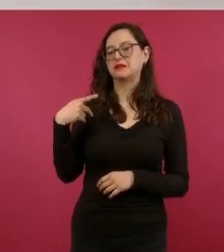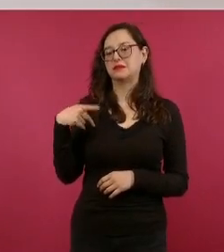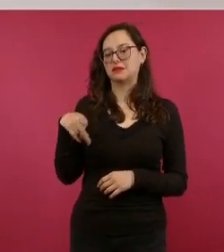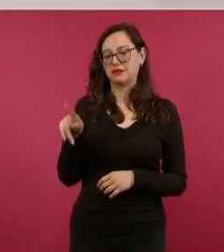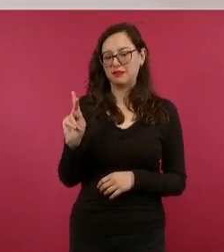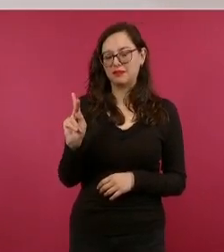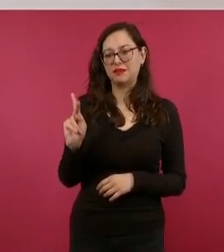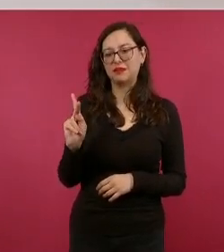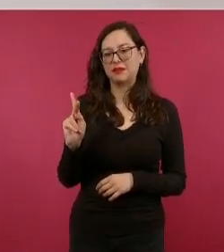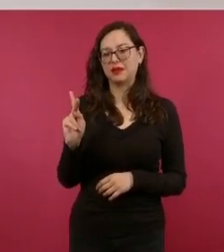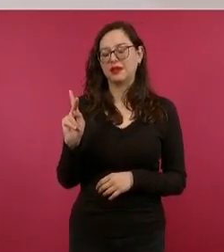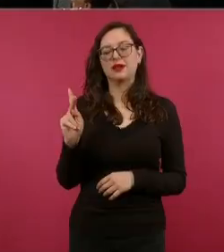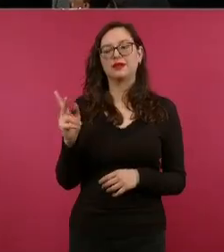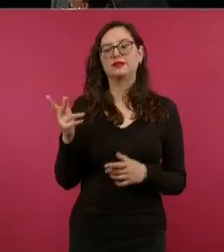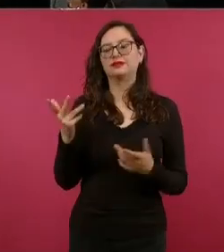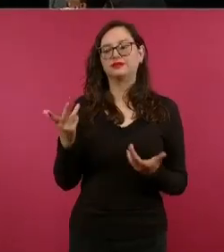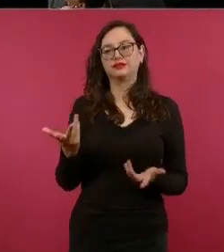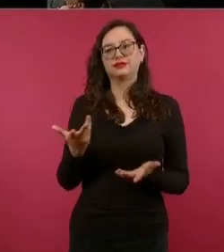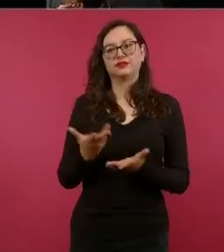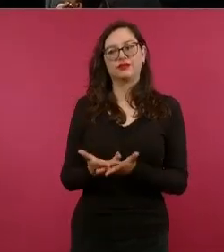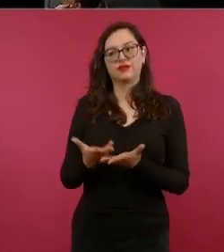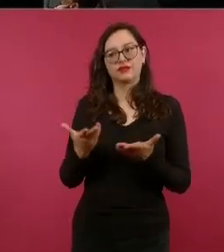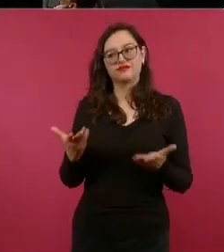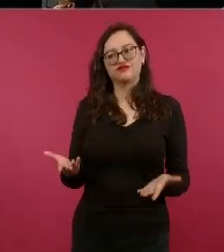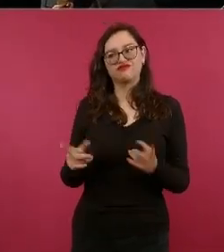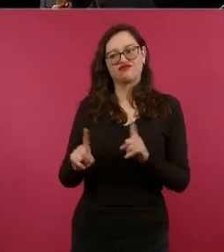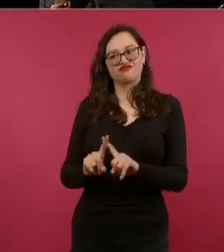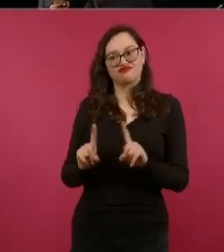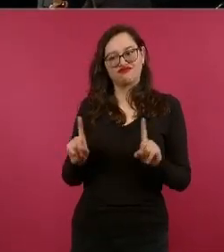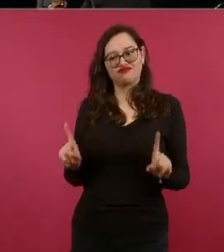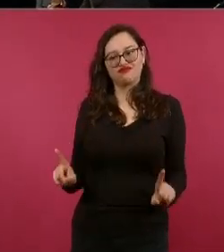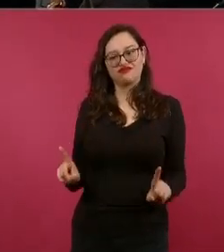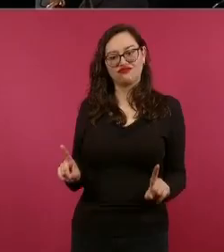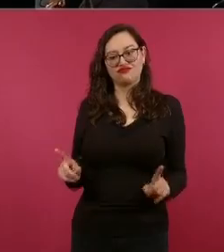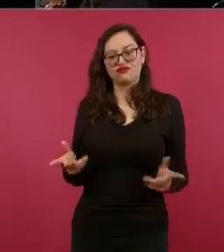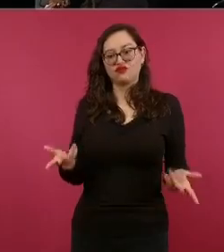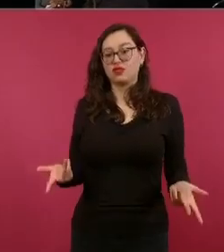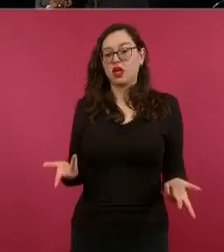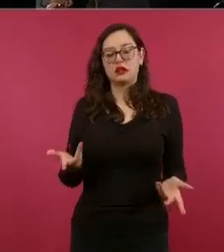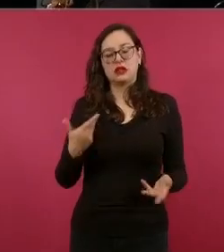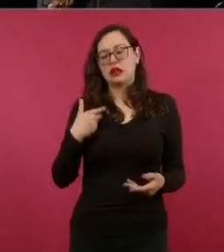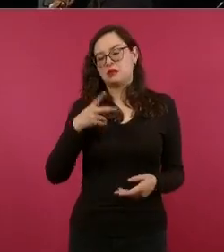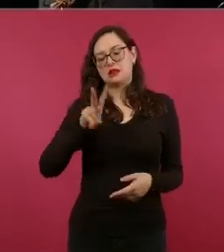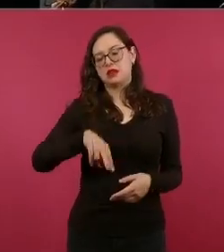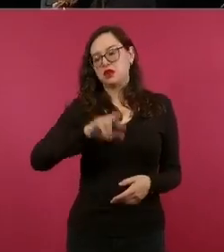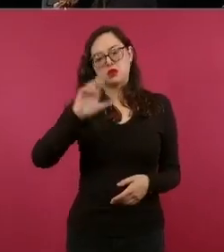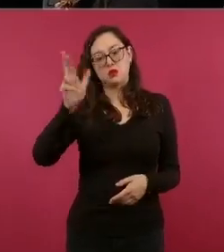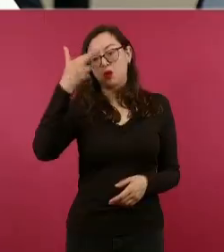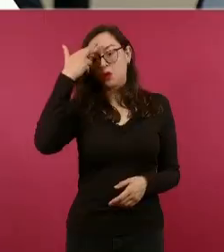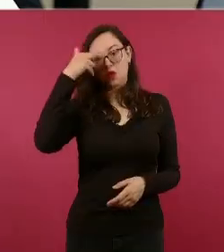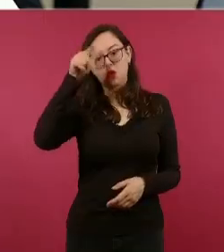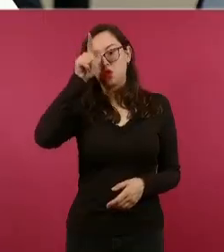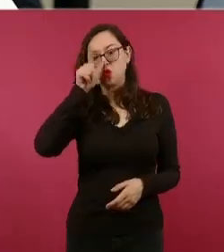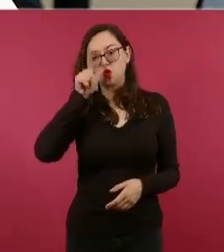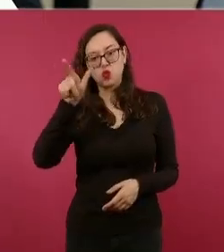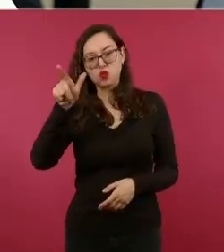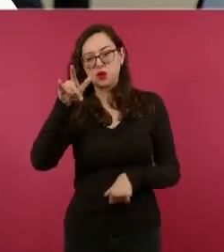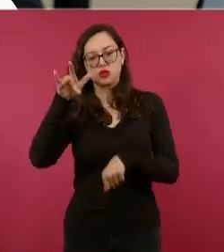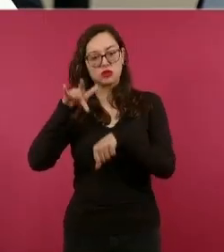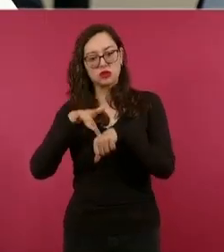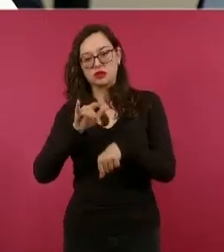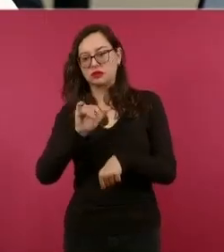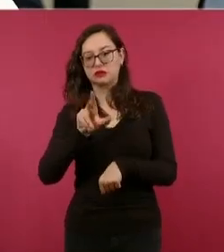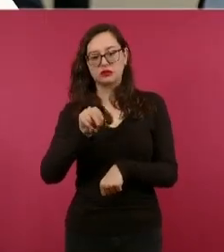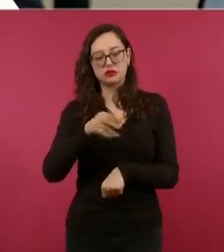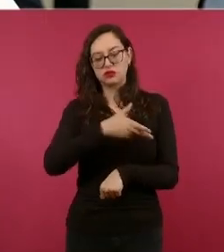Ajá, en el entorno. Que ahora era el espacio. No sé si lo de la luna, no me acuerdo. Tienen dos proyectos, lo que decía el compañero Arzate y